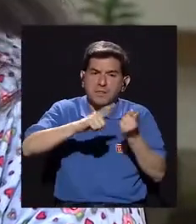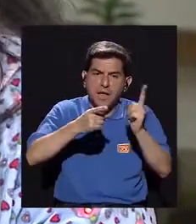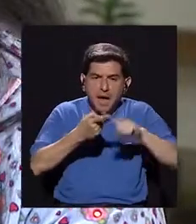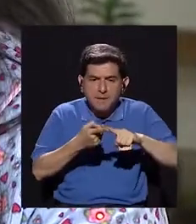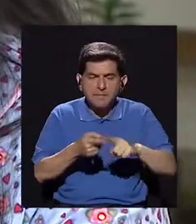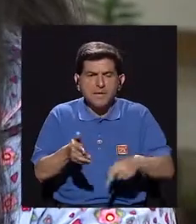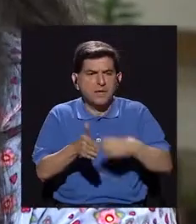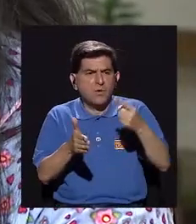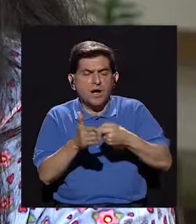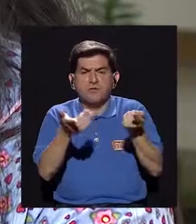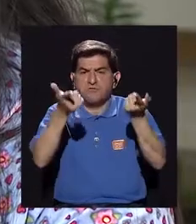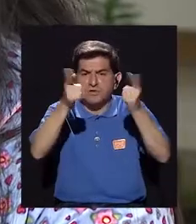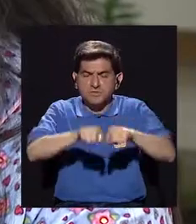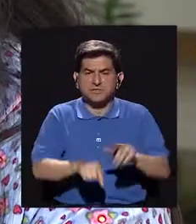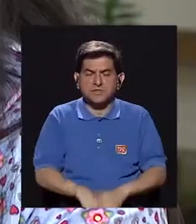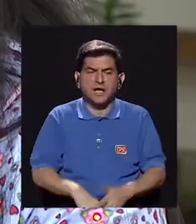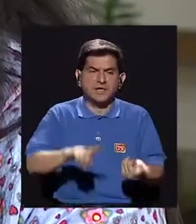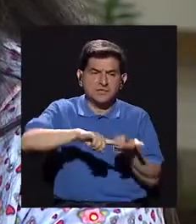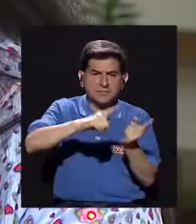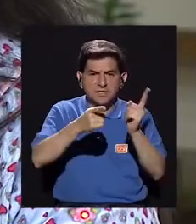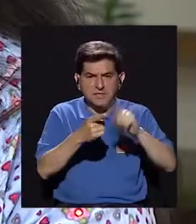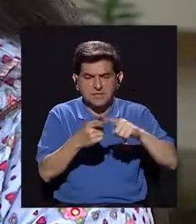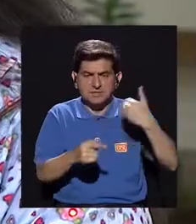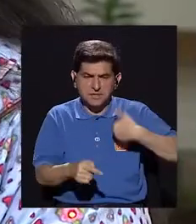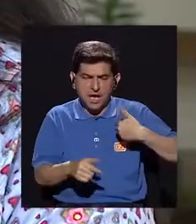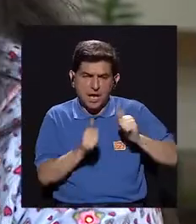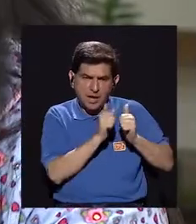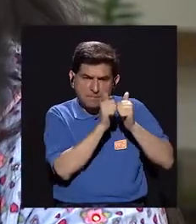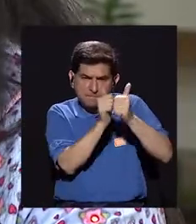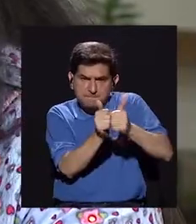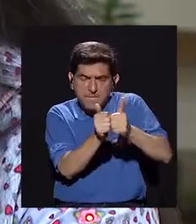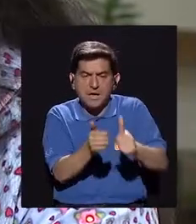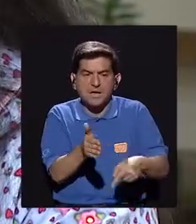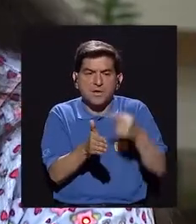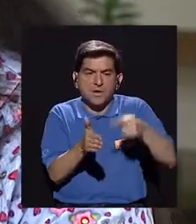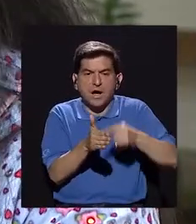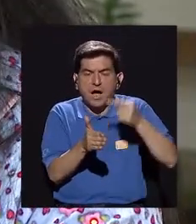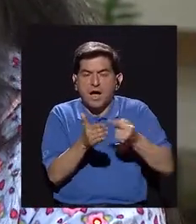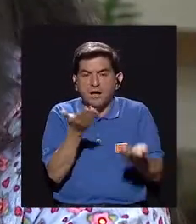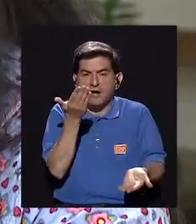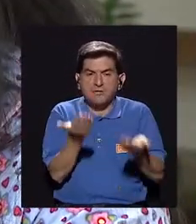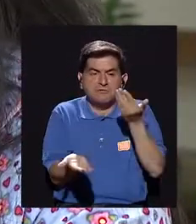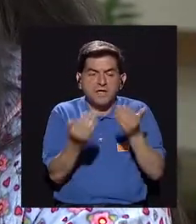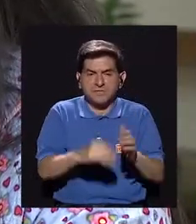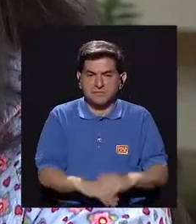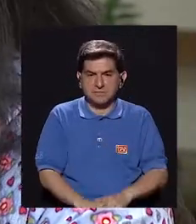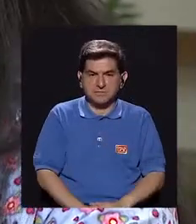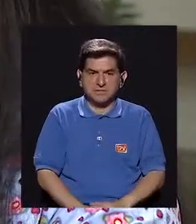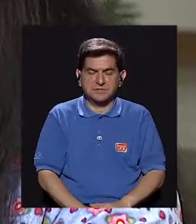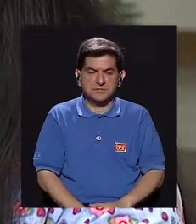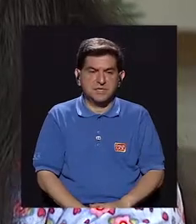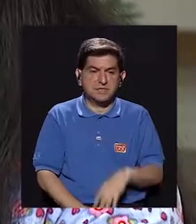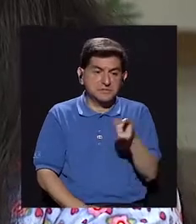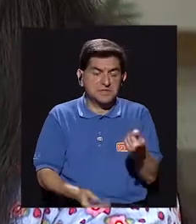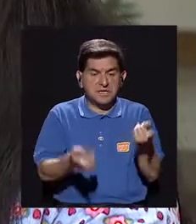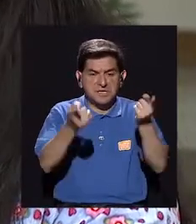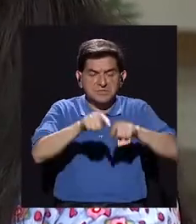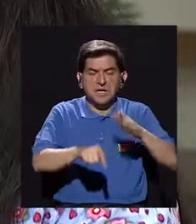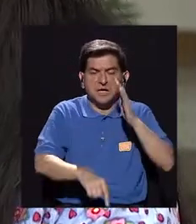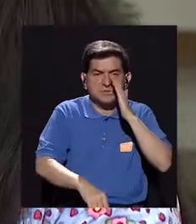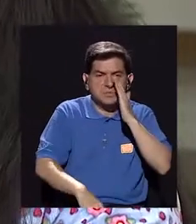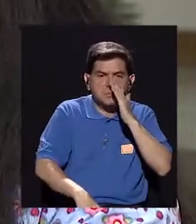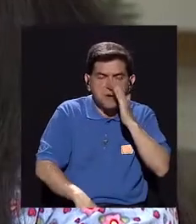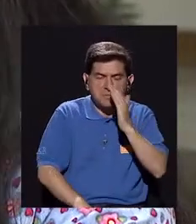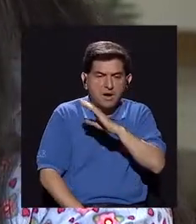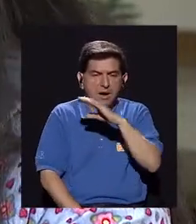amigo, hemos tenido inclusive casos en donde va el amigo que lo acompaña, a veces efectivamente van, va